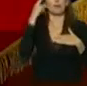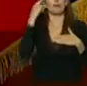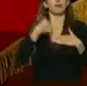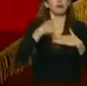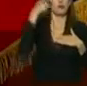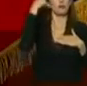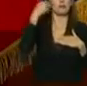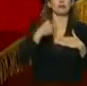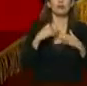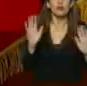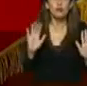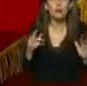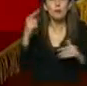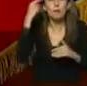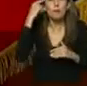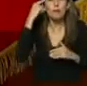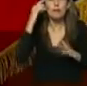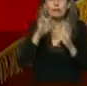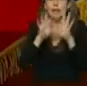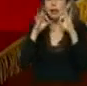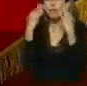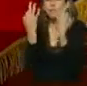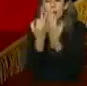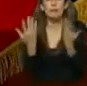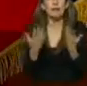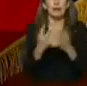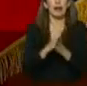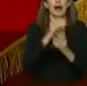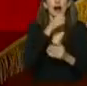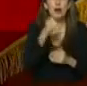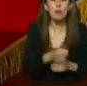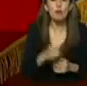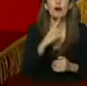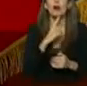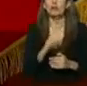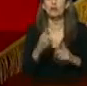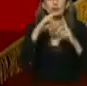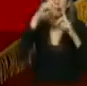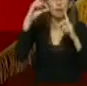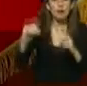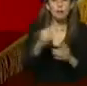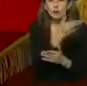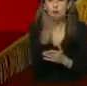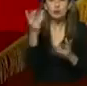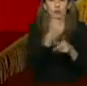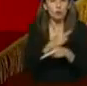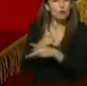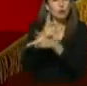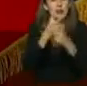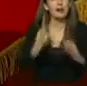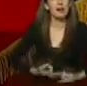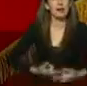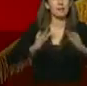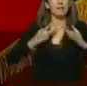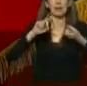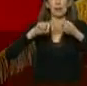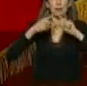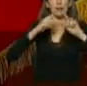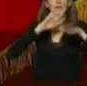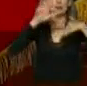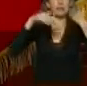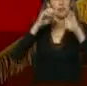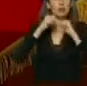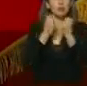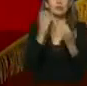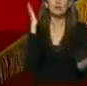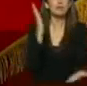la vida a sus abuelos, a sus padres, a sus hermanos, a sus tíos, a sus primos, a sus amigos, a sus compañeros de trabajo. Basta, basta, ya no